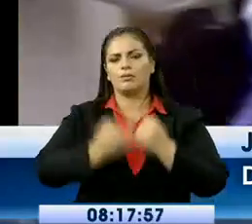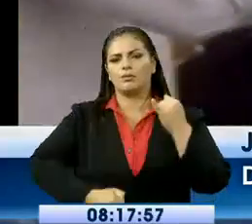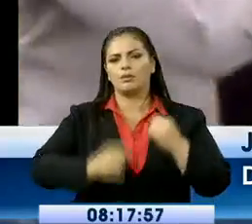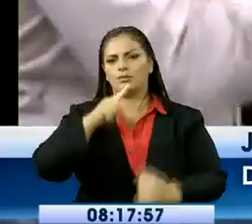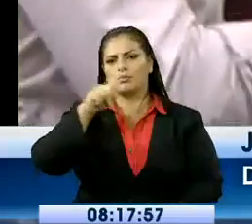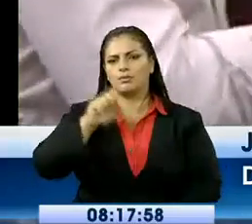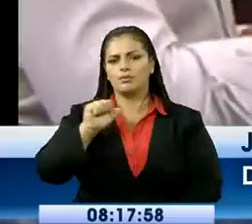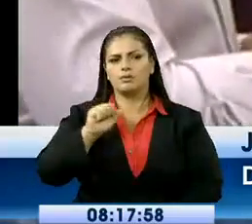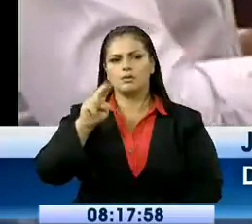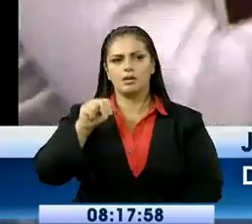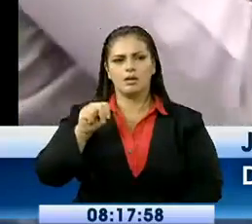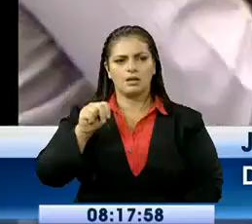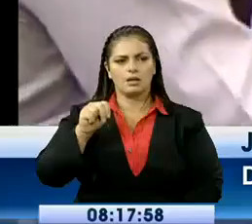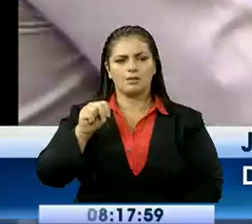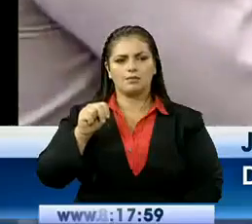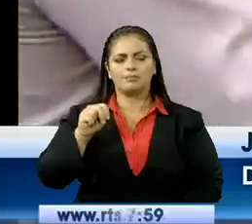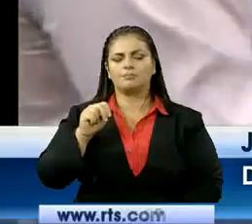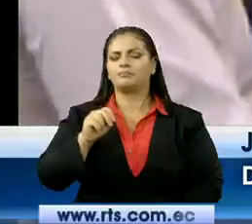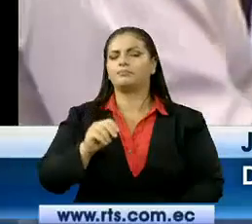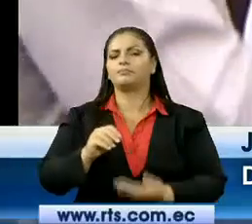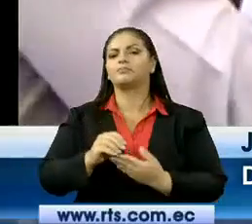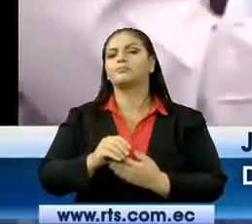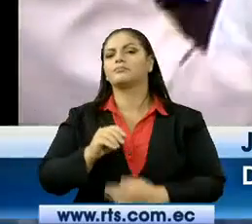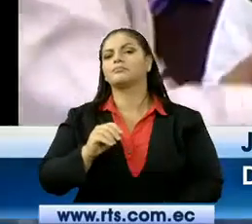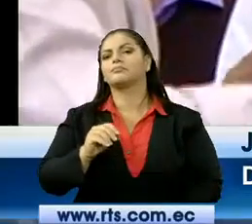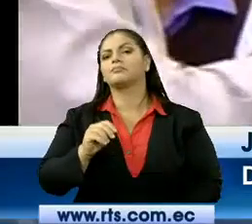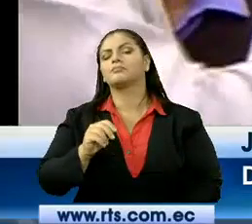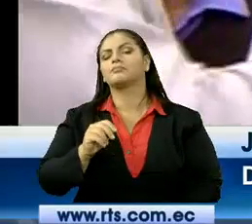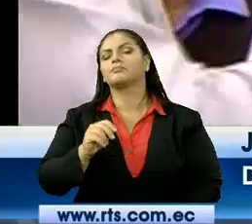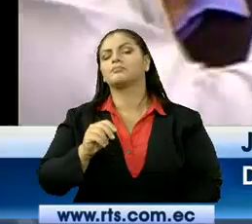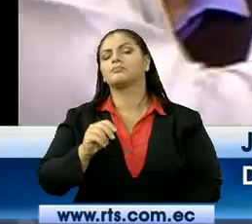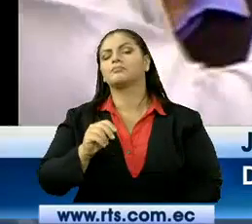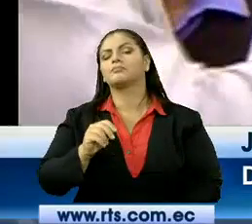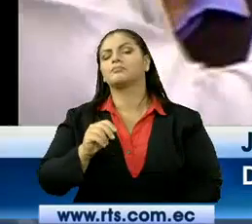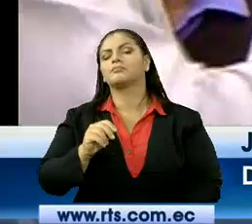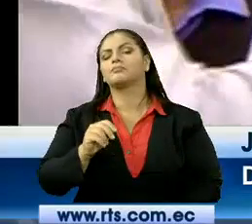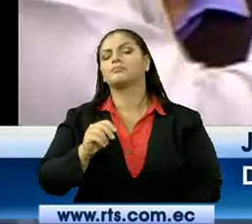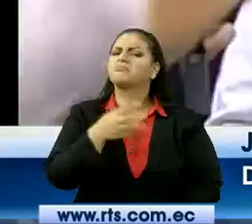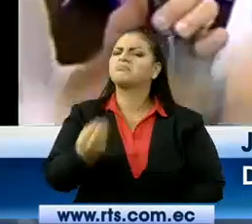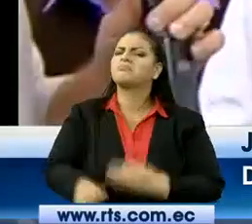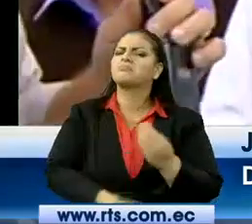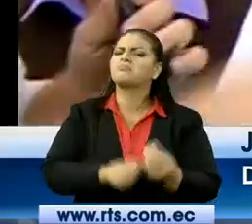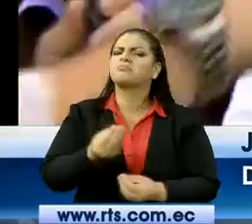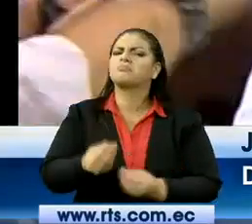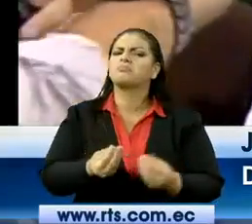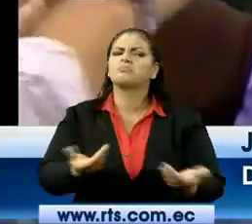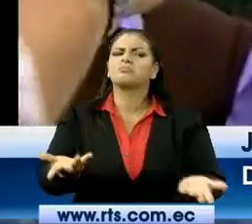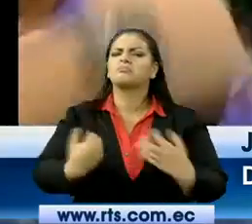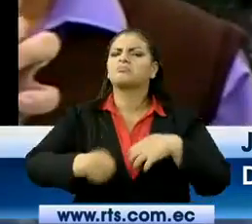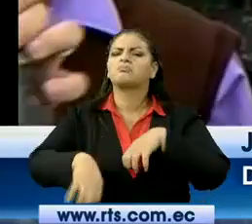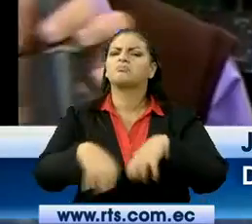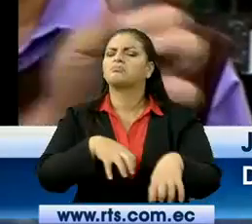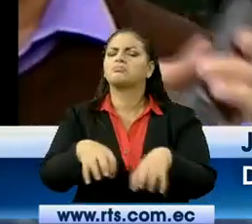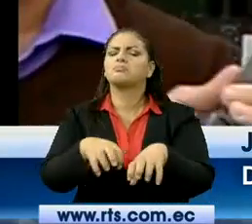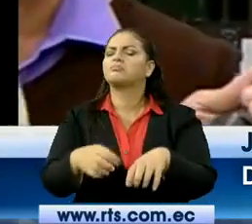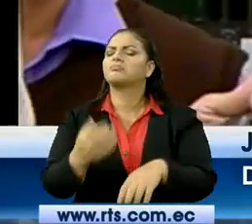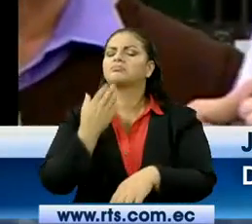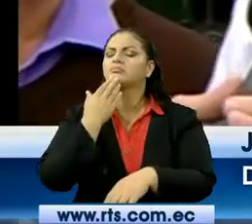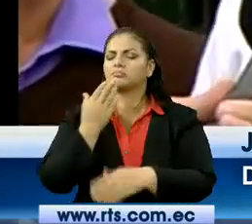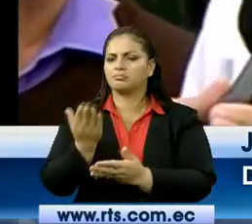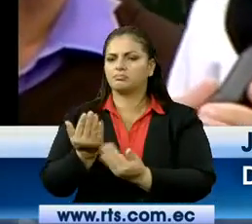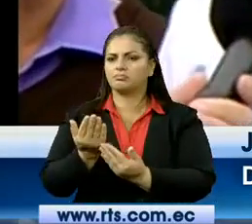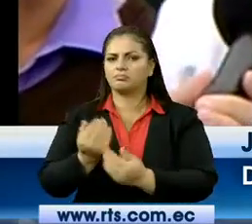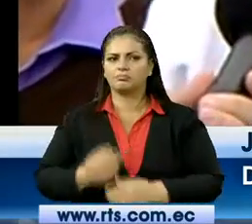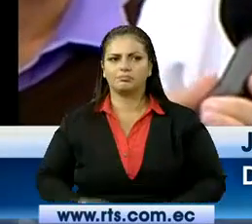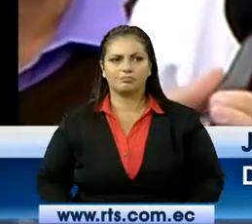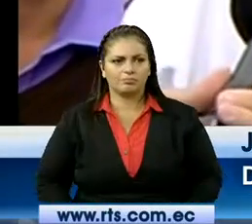que se va a llevar a cabo aquí, de qué hora a qué hora, qué es lo que van a hacer. Vemos que tenemos una gran cantidad de personas que van a hacer este trabajo, ¿no?